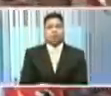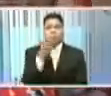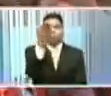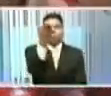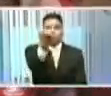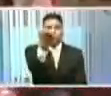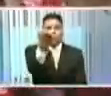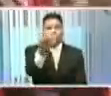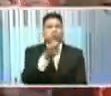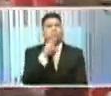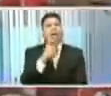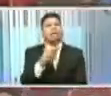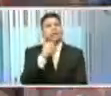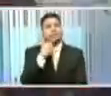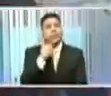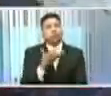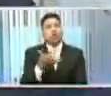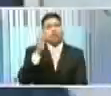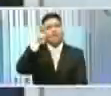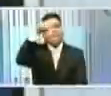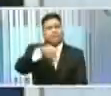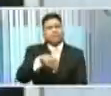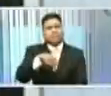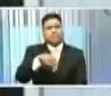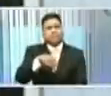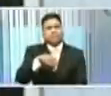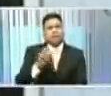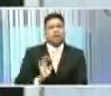Ustedes son lo más hermoso que tiene la patria.